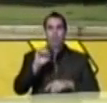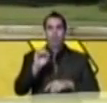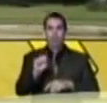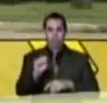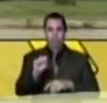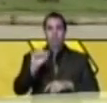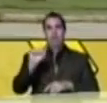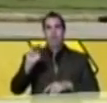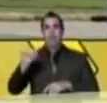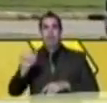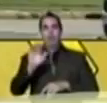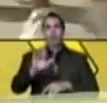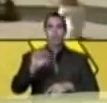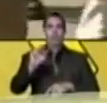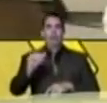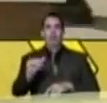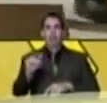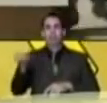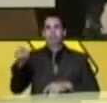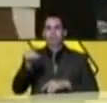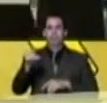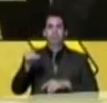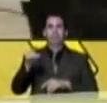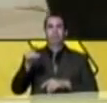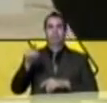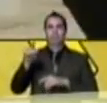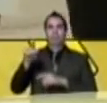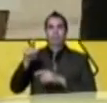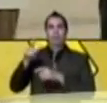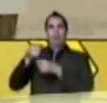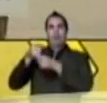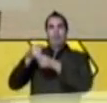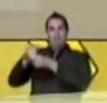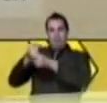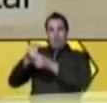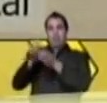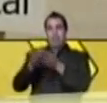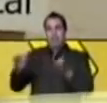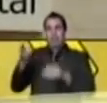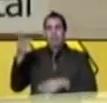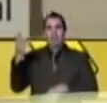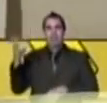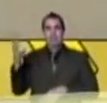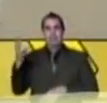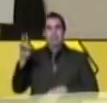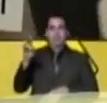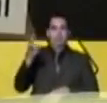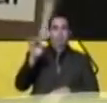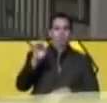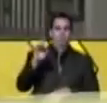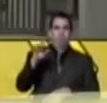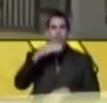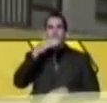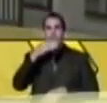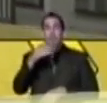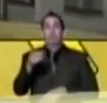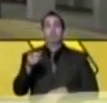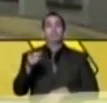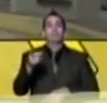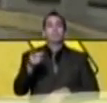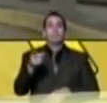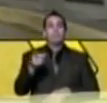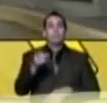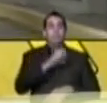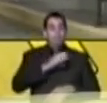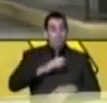autobuses tuama pautar un paro general para el 17 y 18 de octubre de paso se adelantó que la próxima reunión del comité interagencial